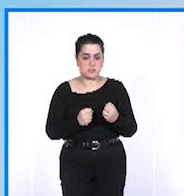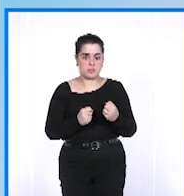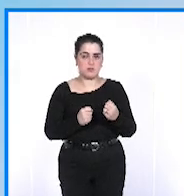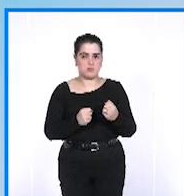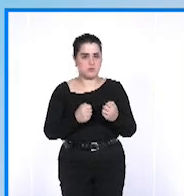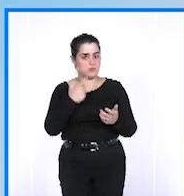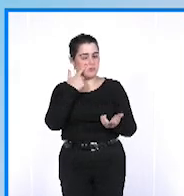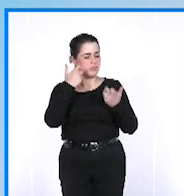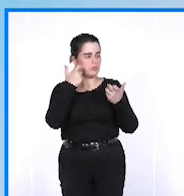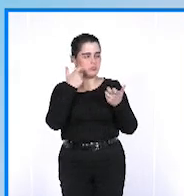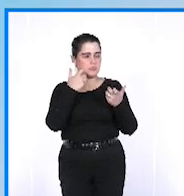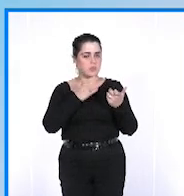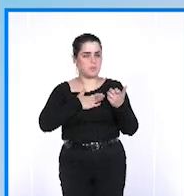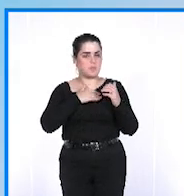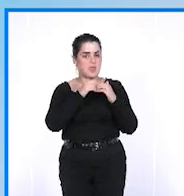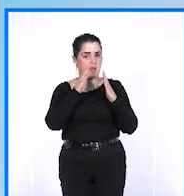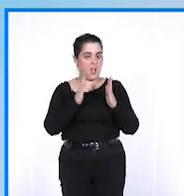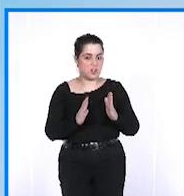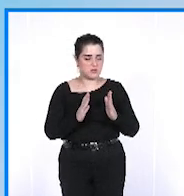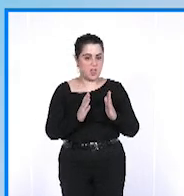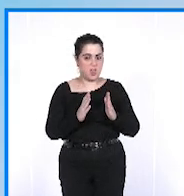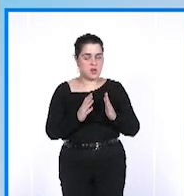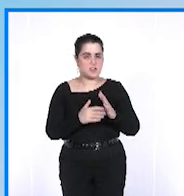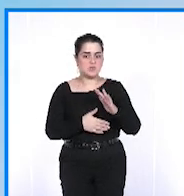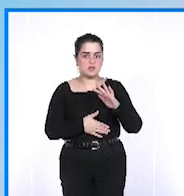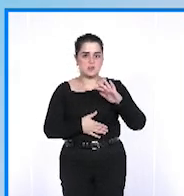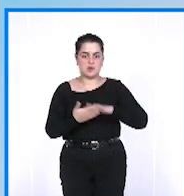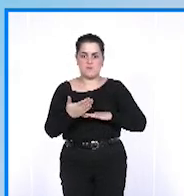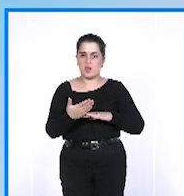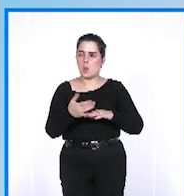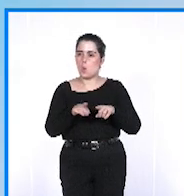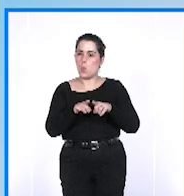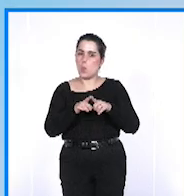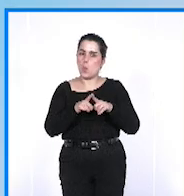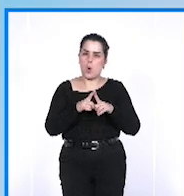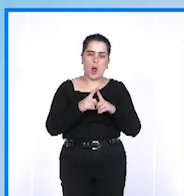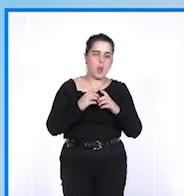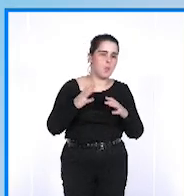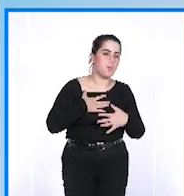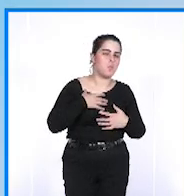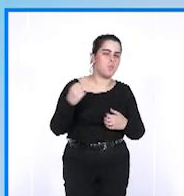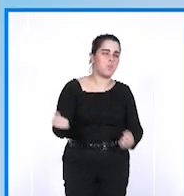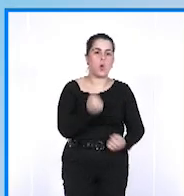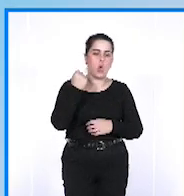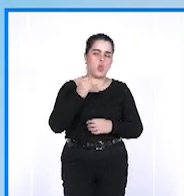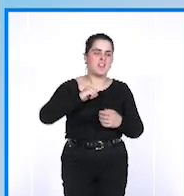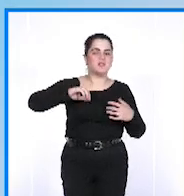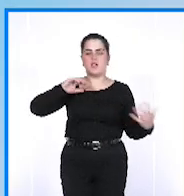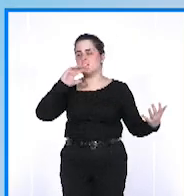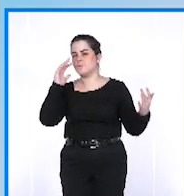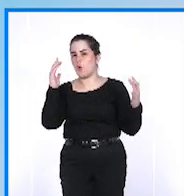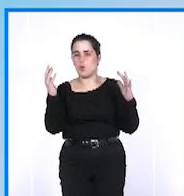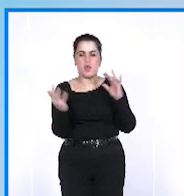es muy destacable Y es que mi casa ha sido una palanca de cambio y tiene un poder trans un poder transformación